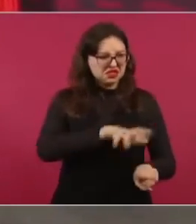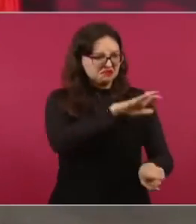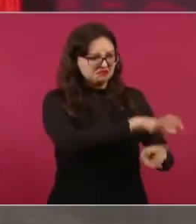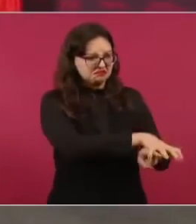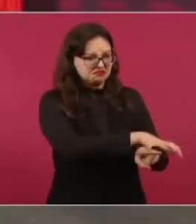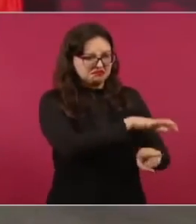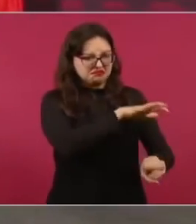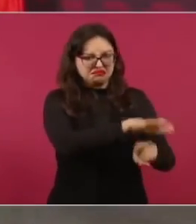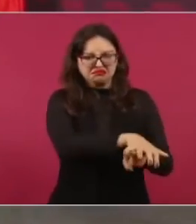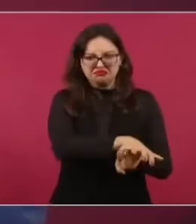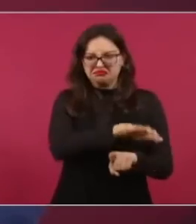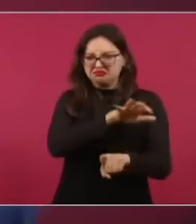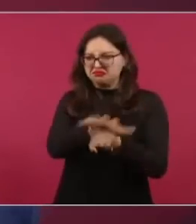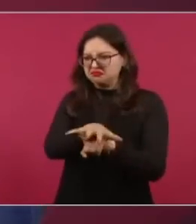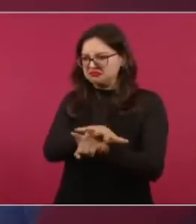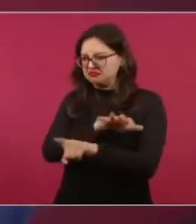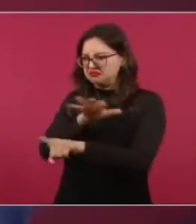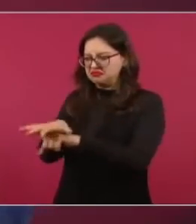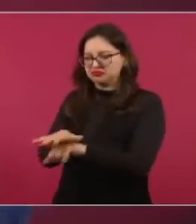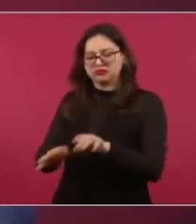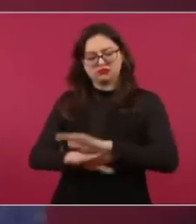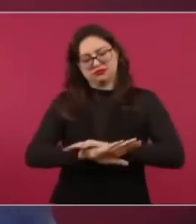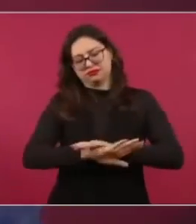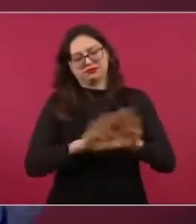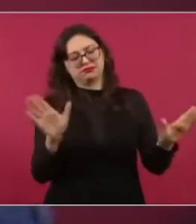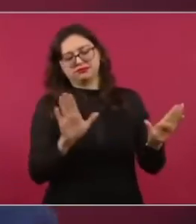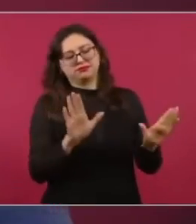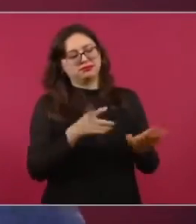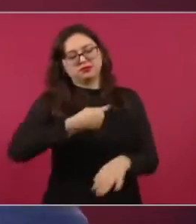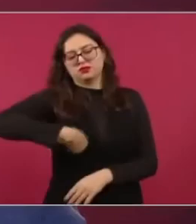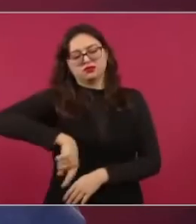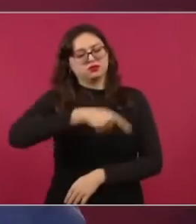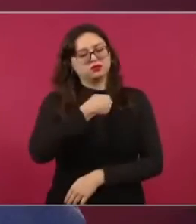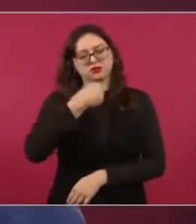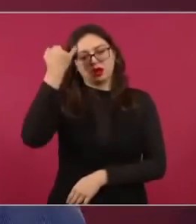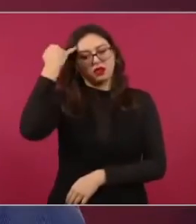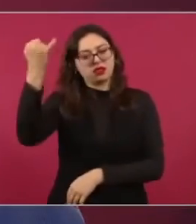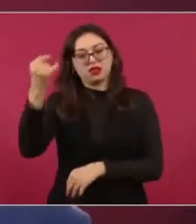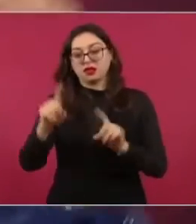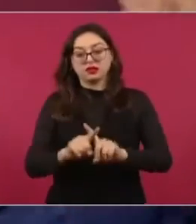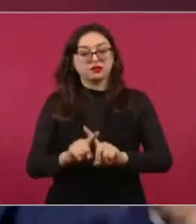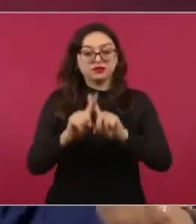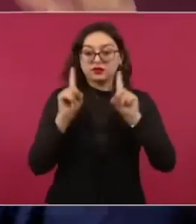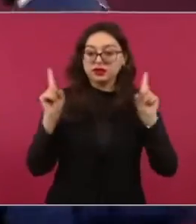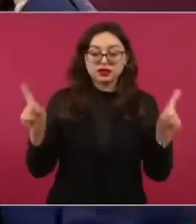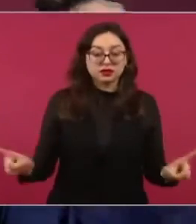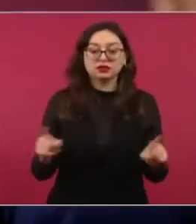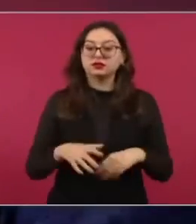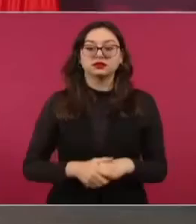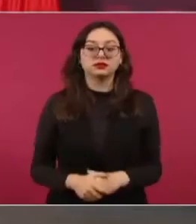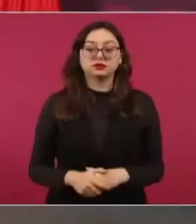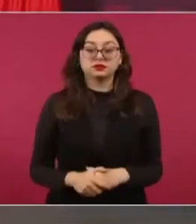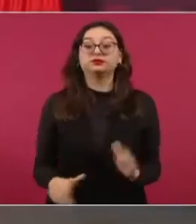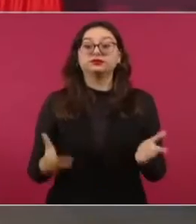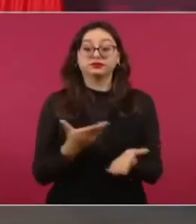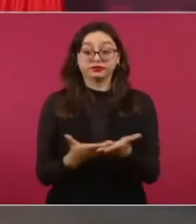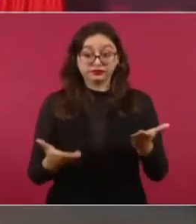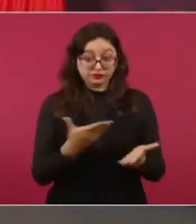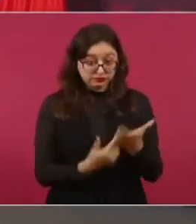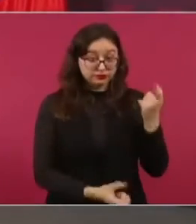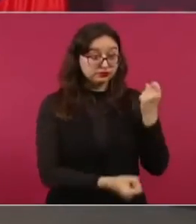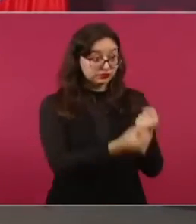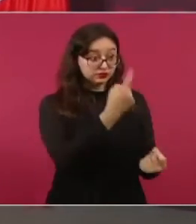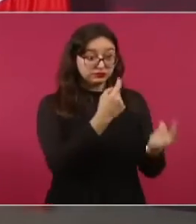que imperaba en estos tiempos y que todavía muchos sostienen, de que lo que hace falta es mano